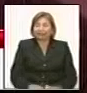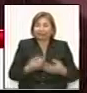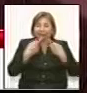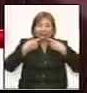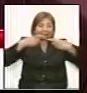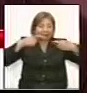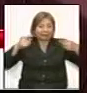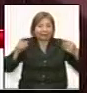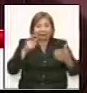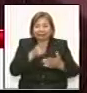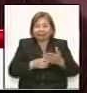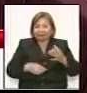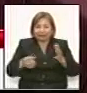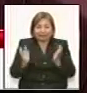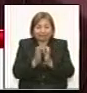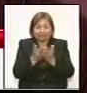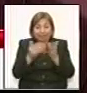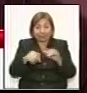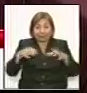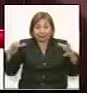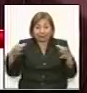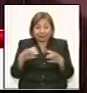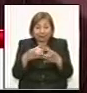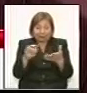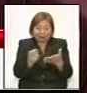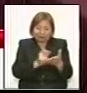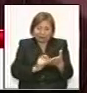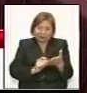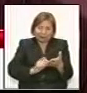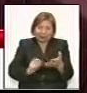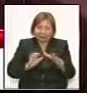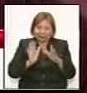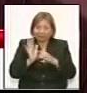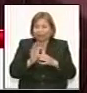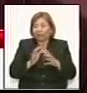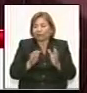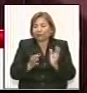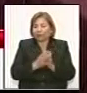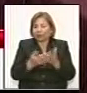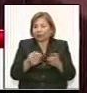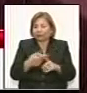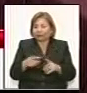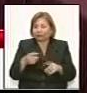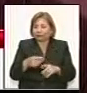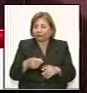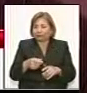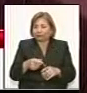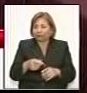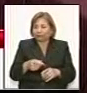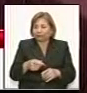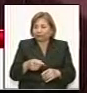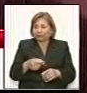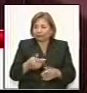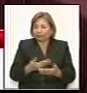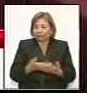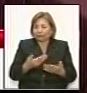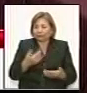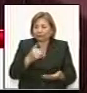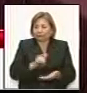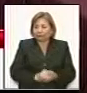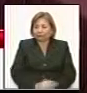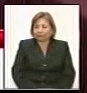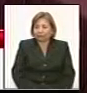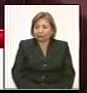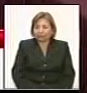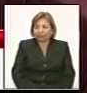publicaciones que está haciendo el Fondo Editorial del Congreso, está haciendo una serie de publicaciones y esta es una de las que acaba de